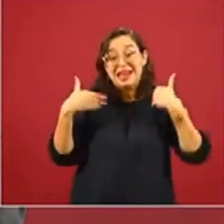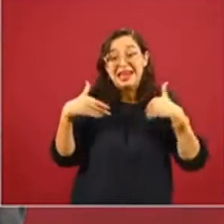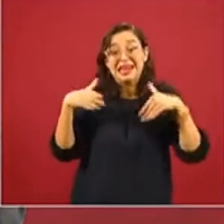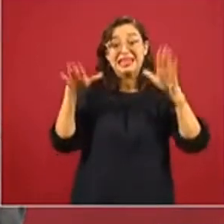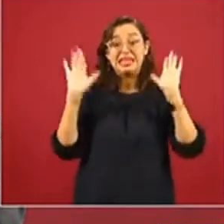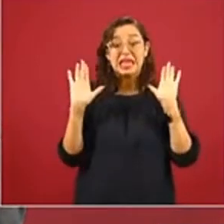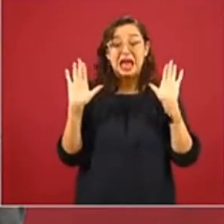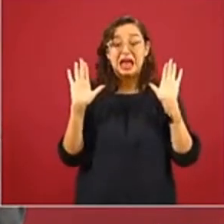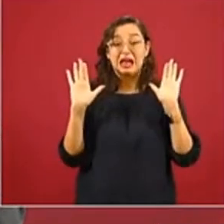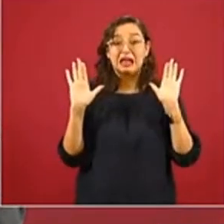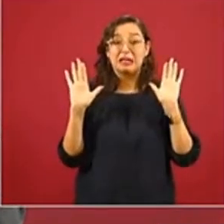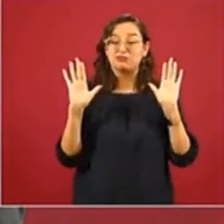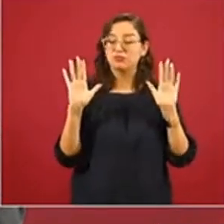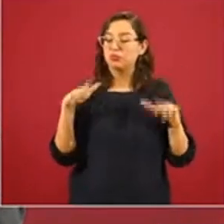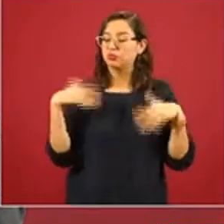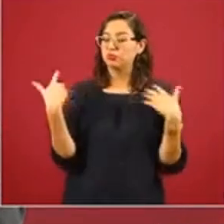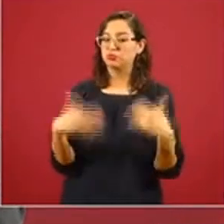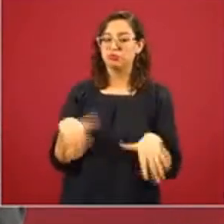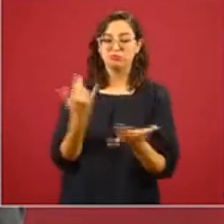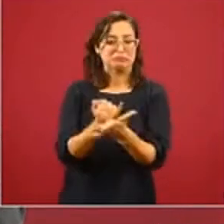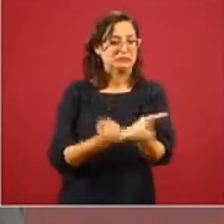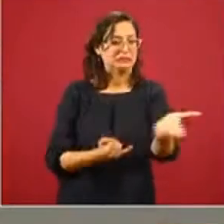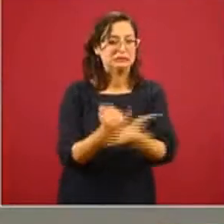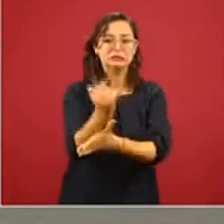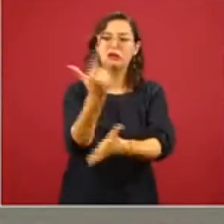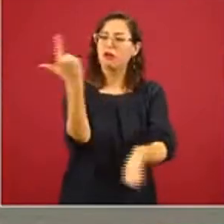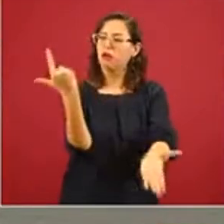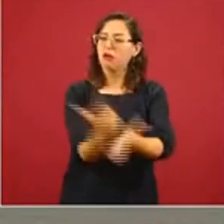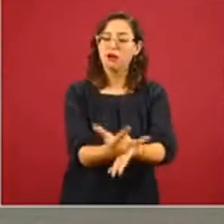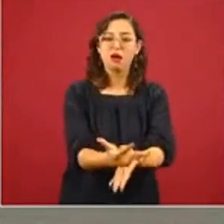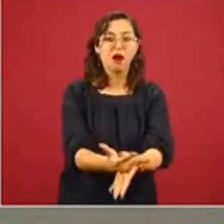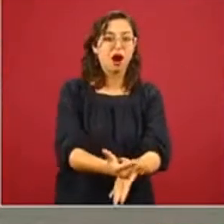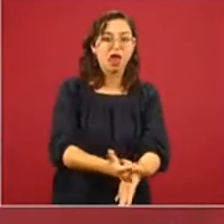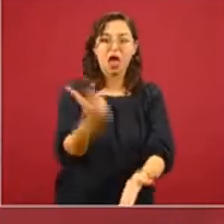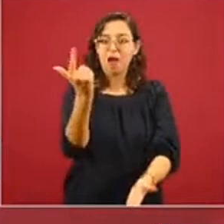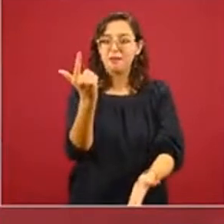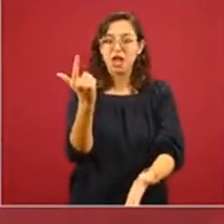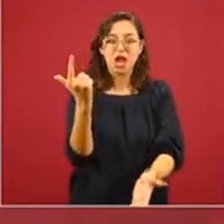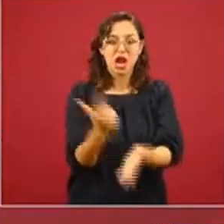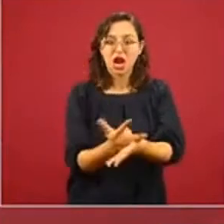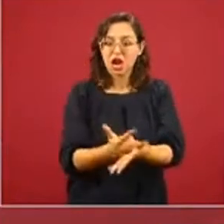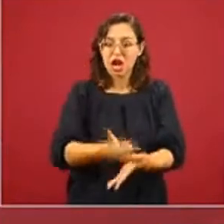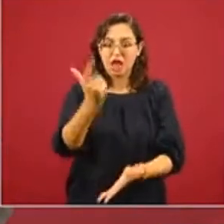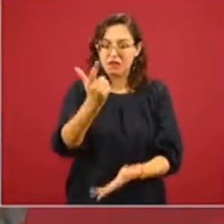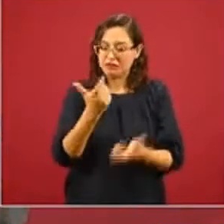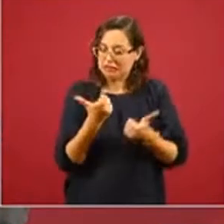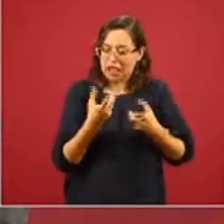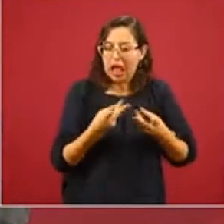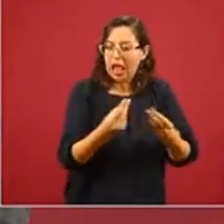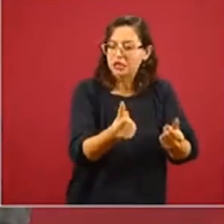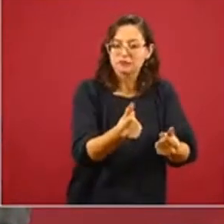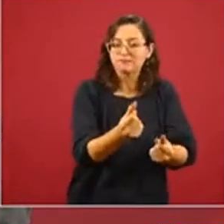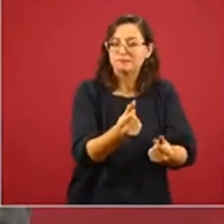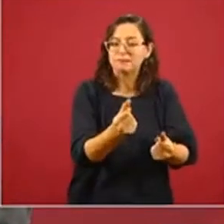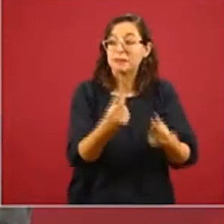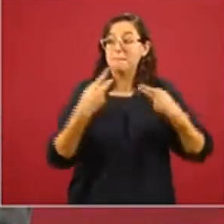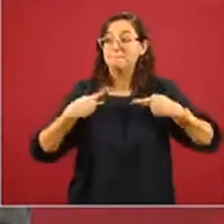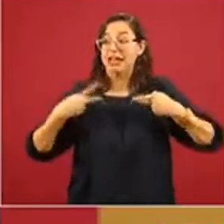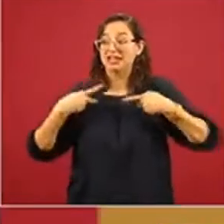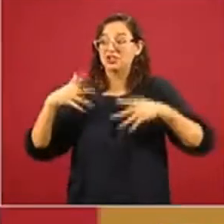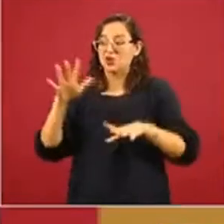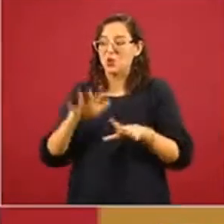se pague un costo elevadísimo, no en términos de gasto público, sino de gasto